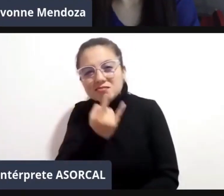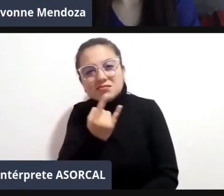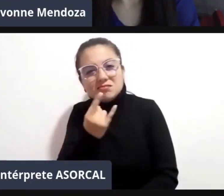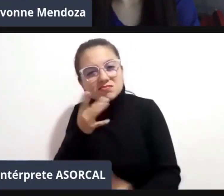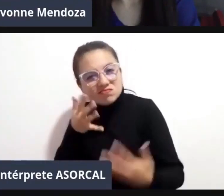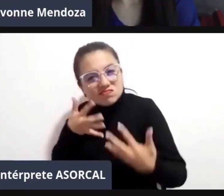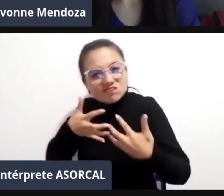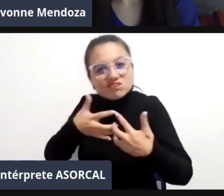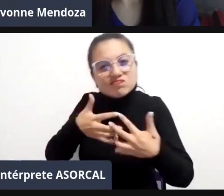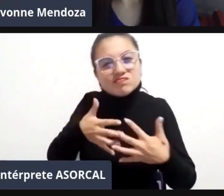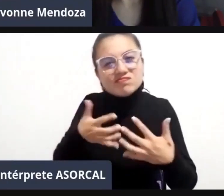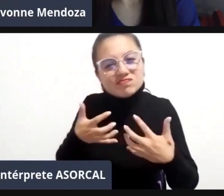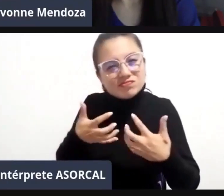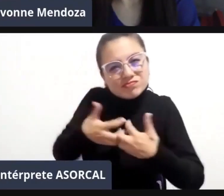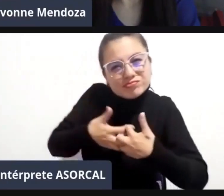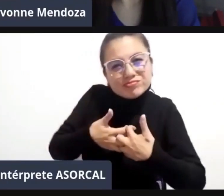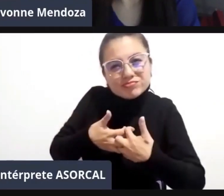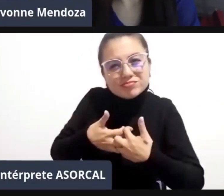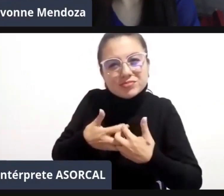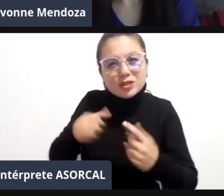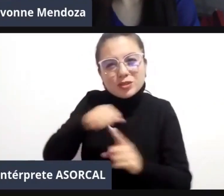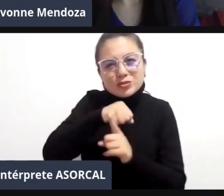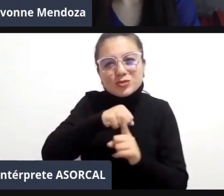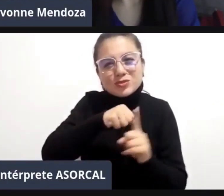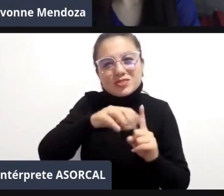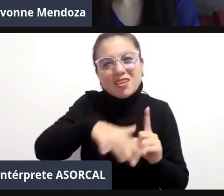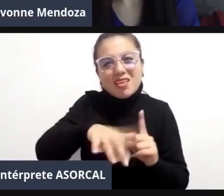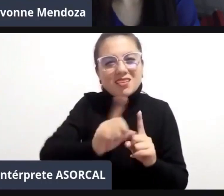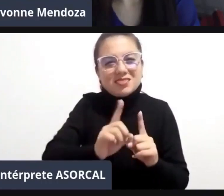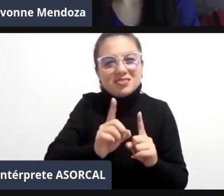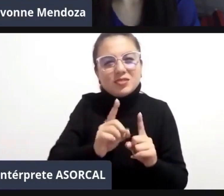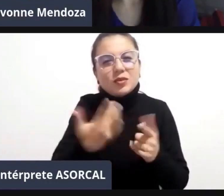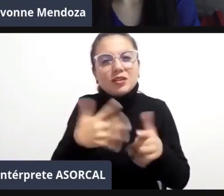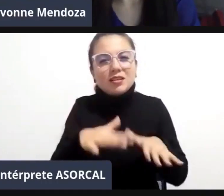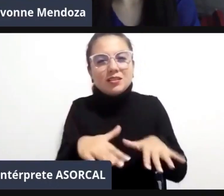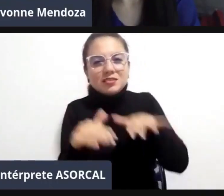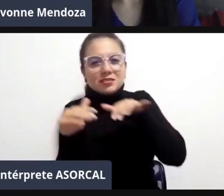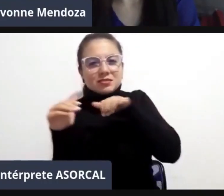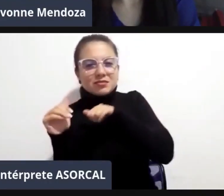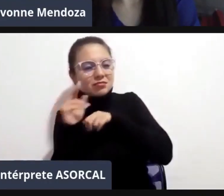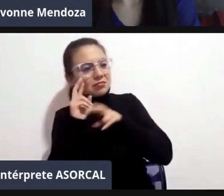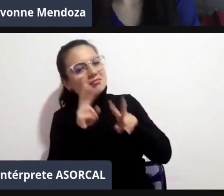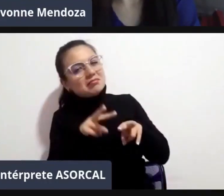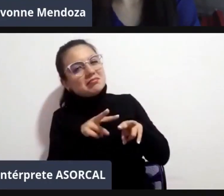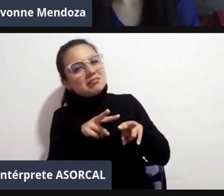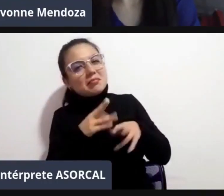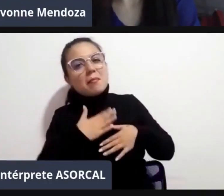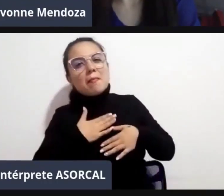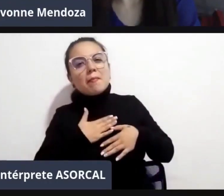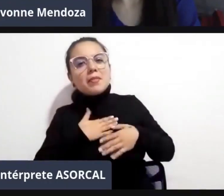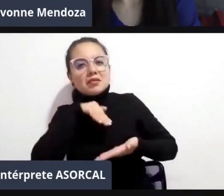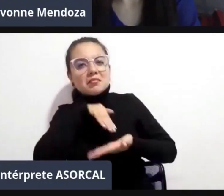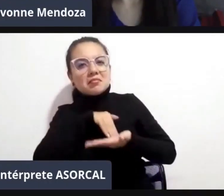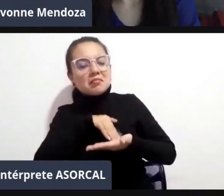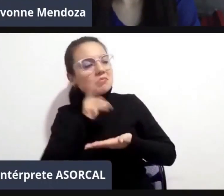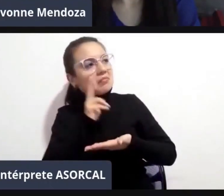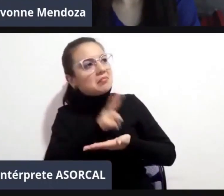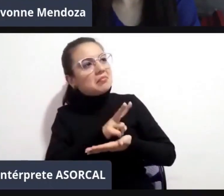sino solo se contentan con mirarla desde afuera, desde su propio mirador.